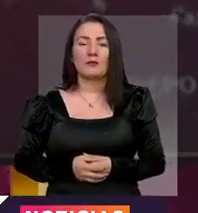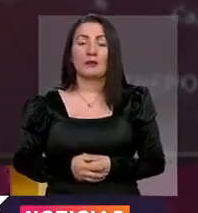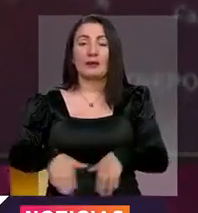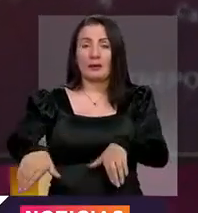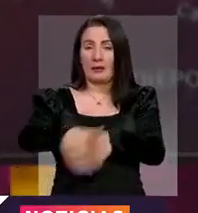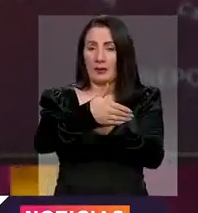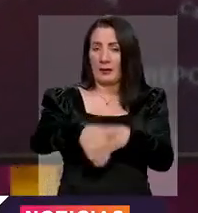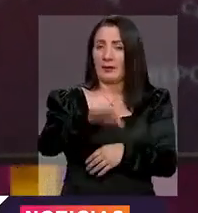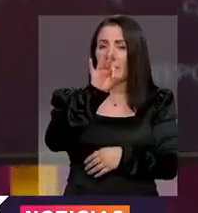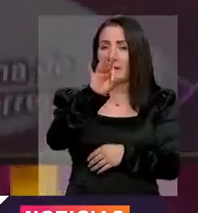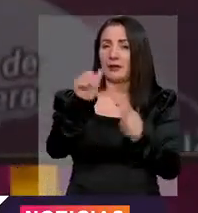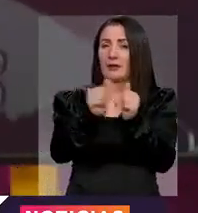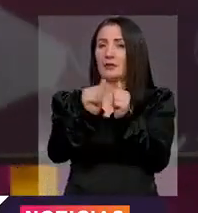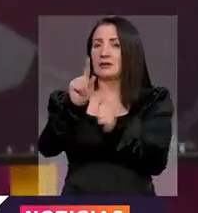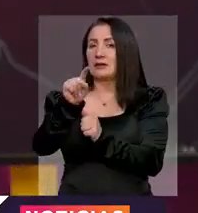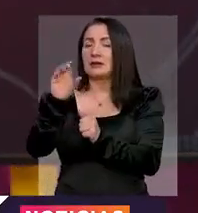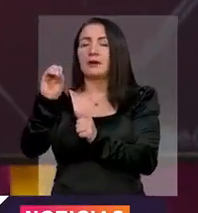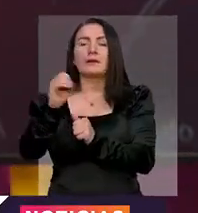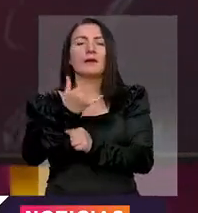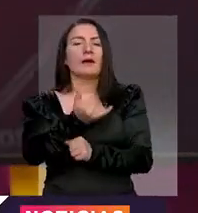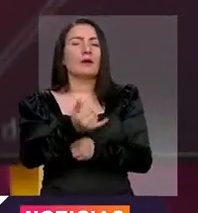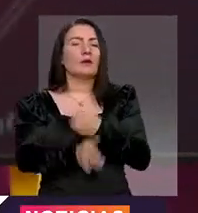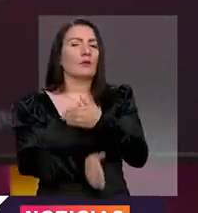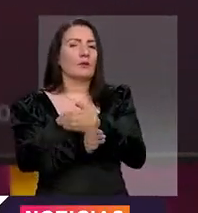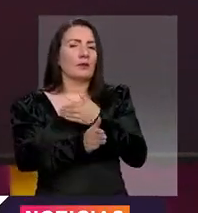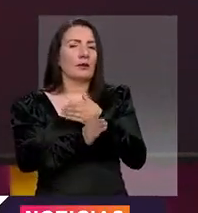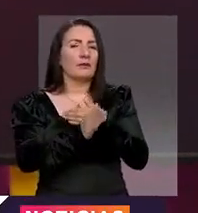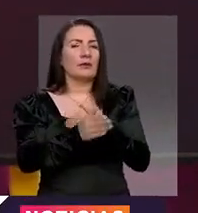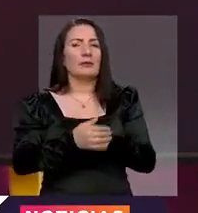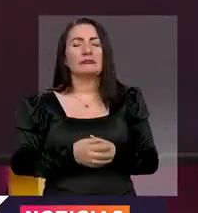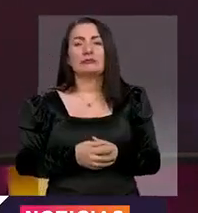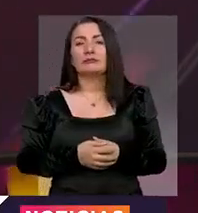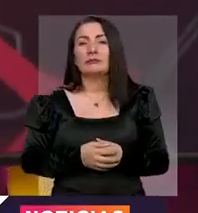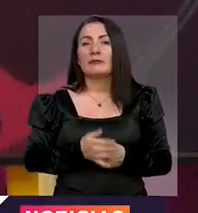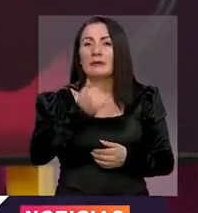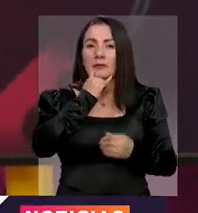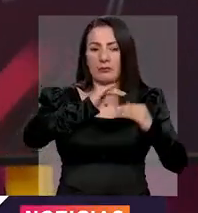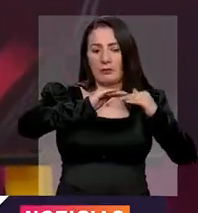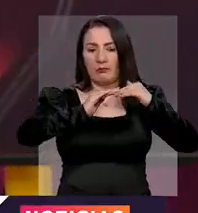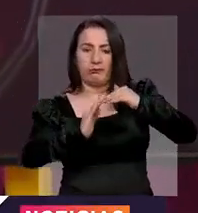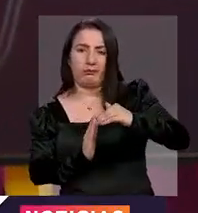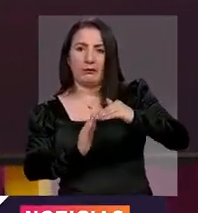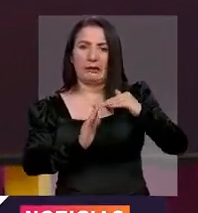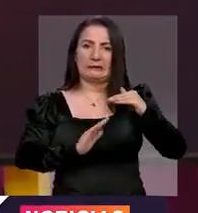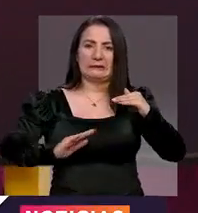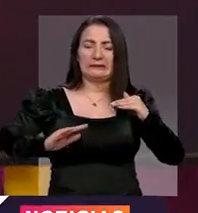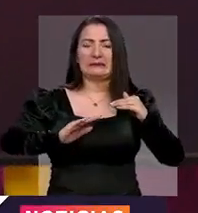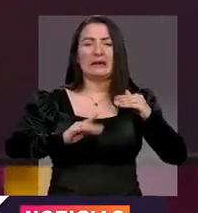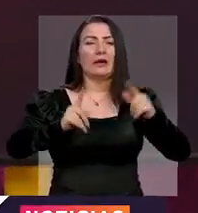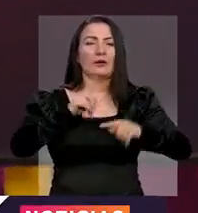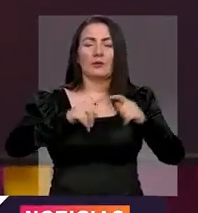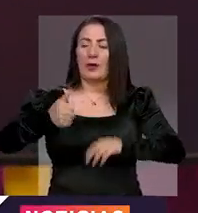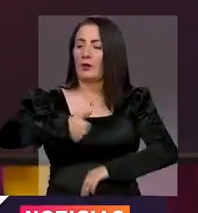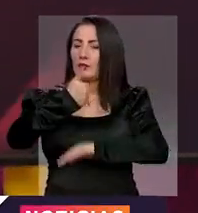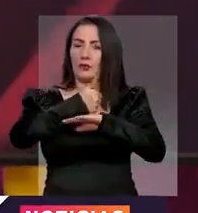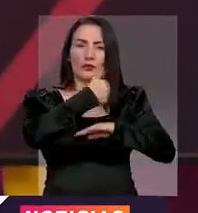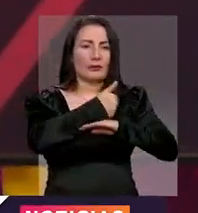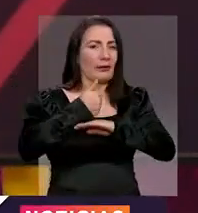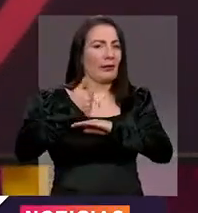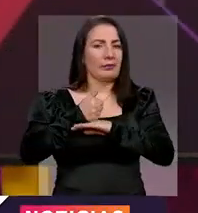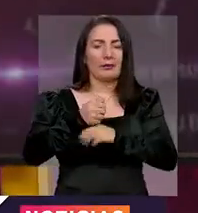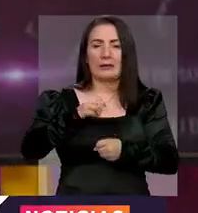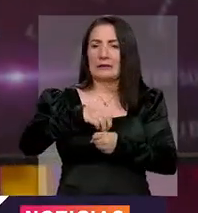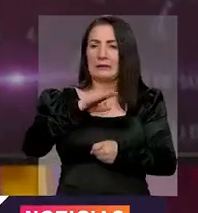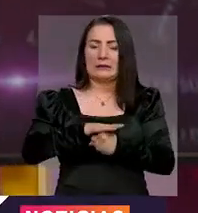Y en la calle Tercera, con carrera 60, continúan las labores de evaluación por el hundimiento en la vía principal. Las autoridades distritales están presentes